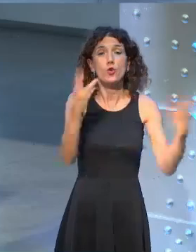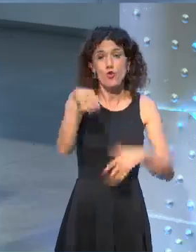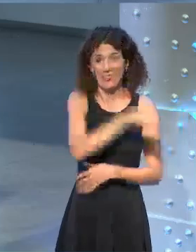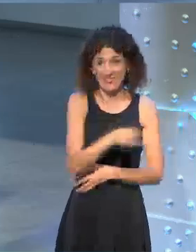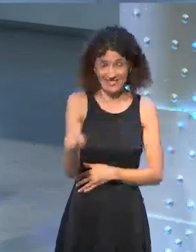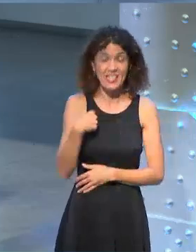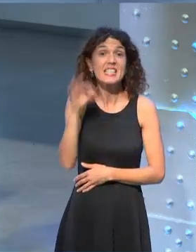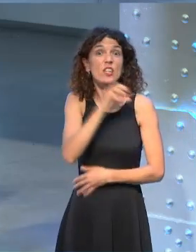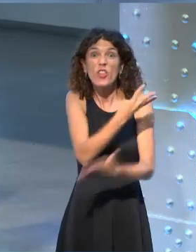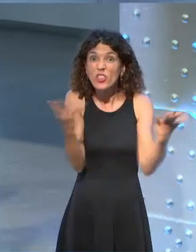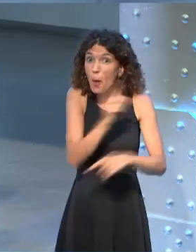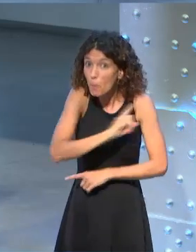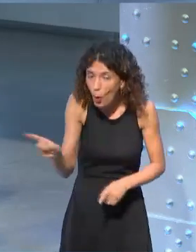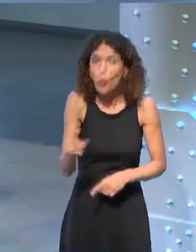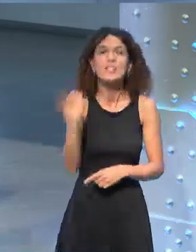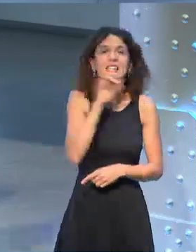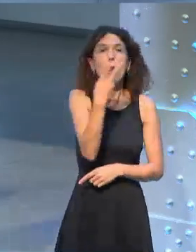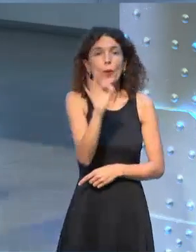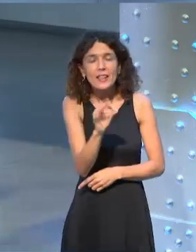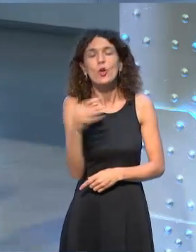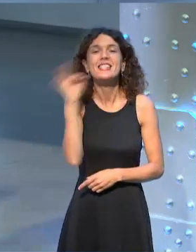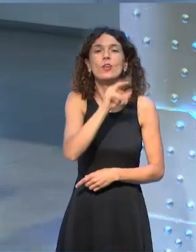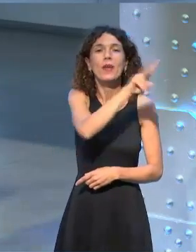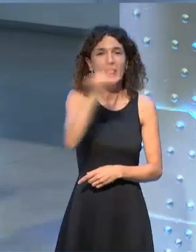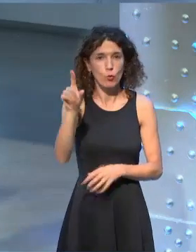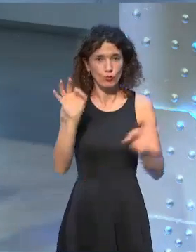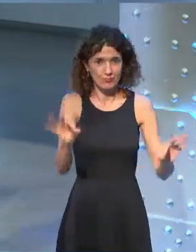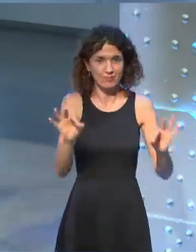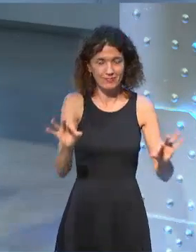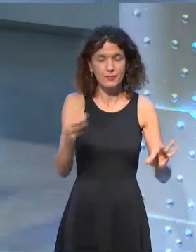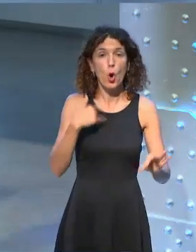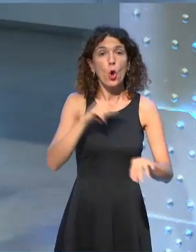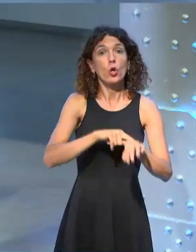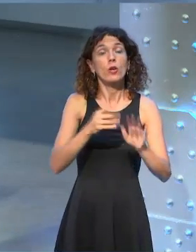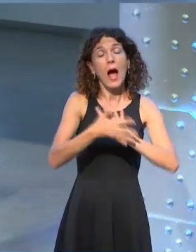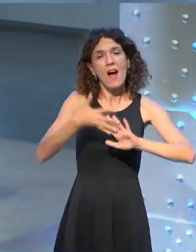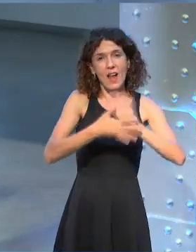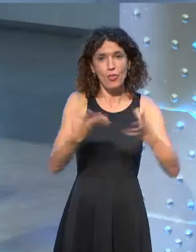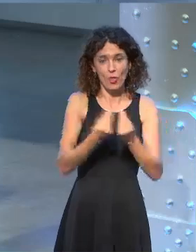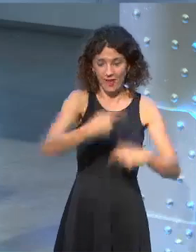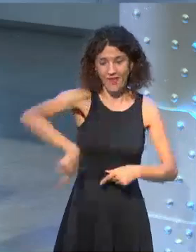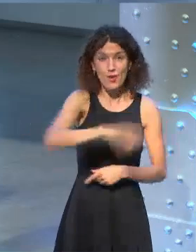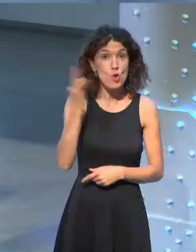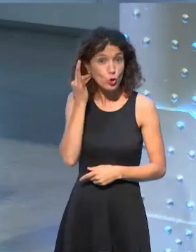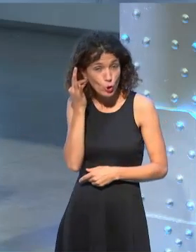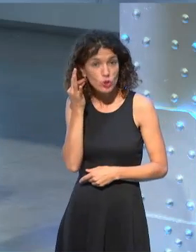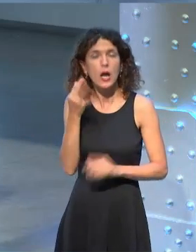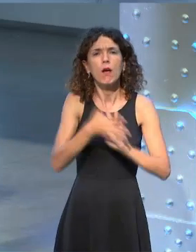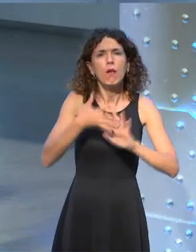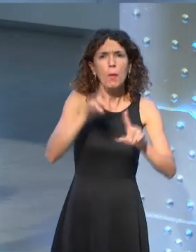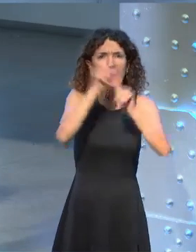ni siquiera en el XIX, ni en el XX, estamos en el siglo XXI. Pero seguimos hablando de nosotras y haciéndonos